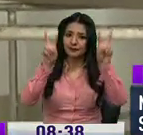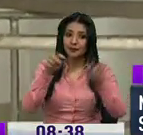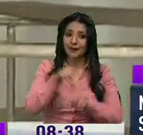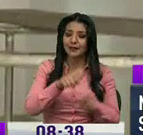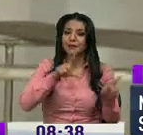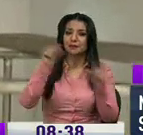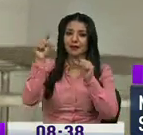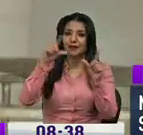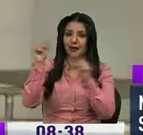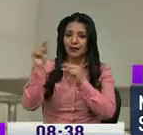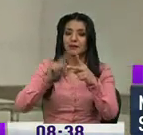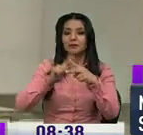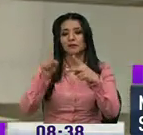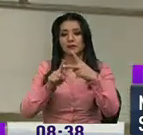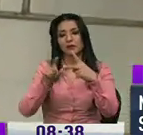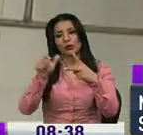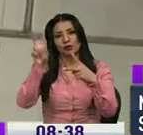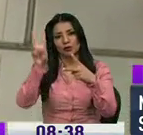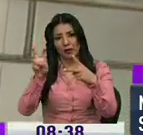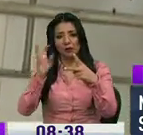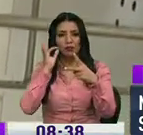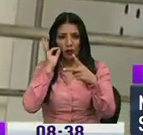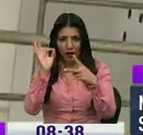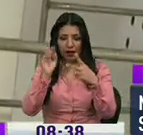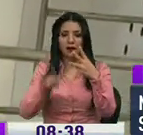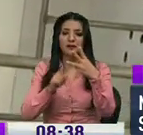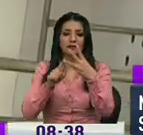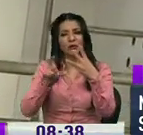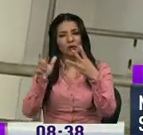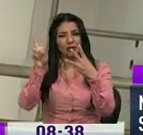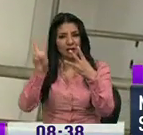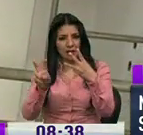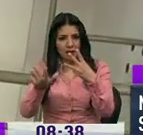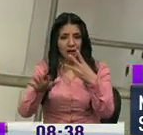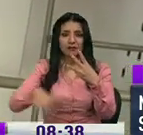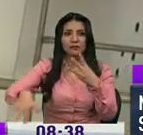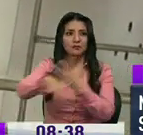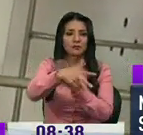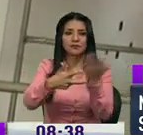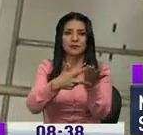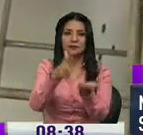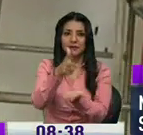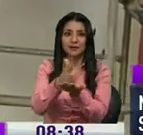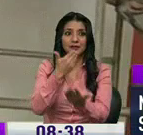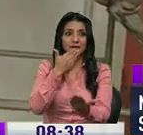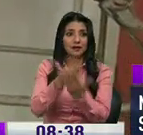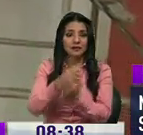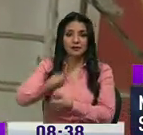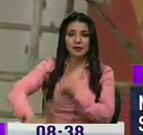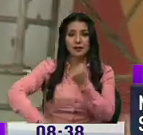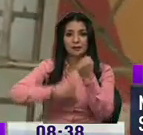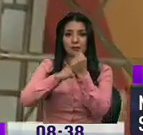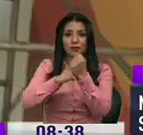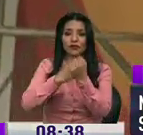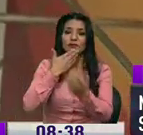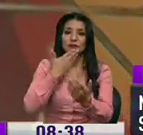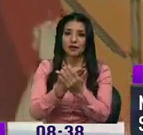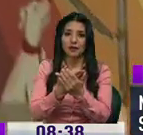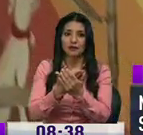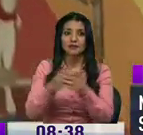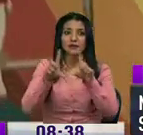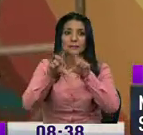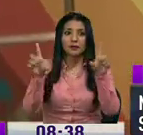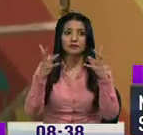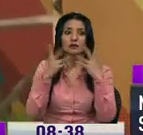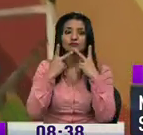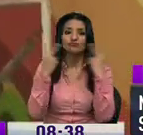movilidad humana, pero vamos a seguir trabajando con los diferentes terminales también. Agradecemos el aporte y siempre la colaboración del EMOP